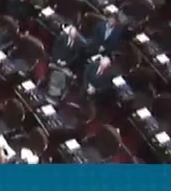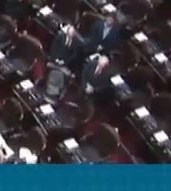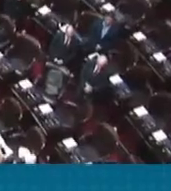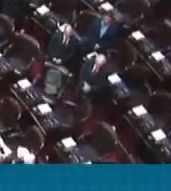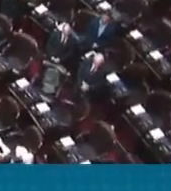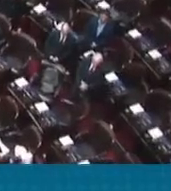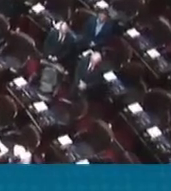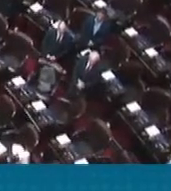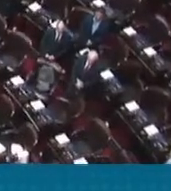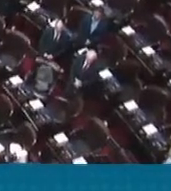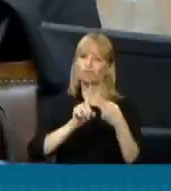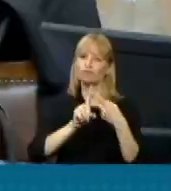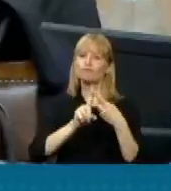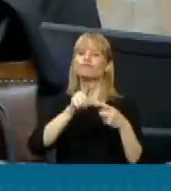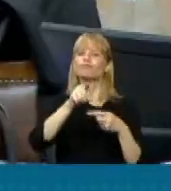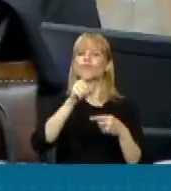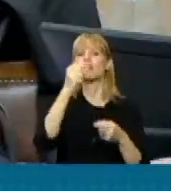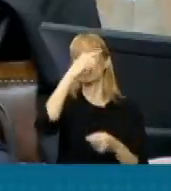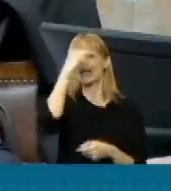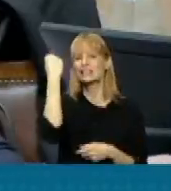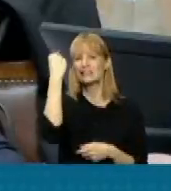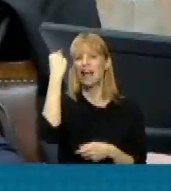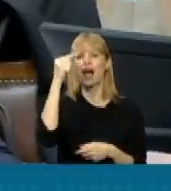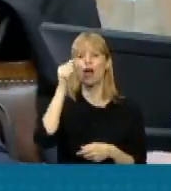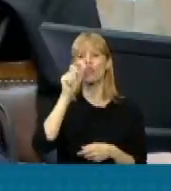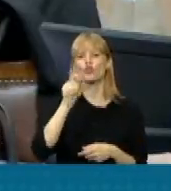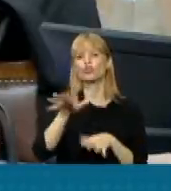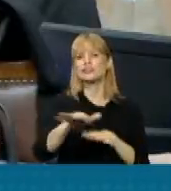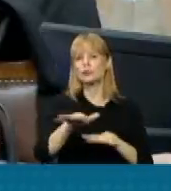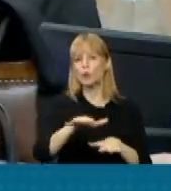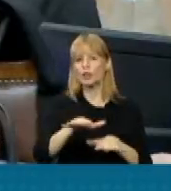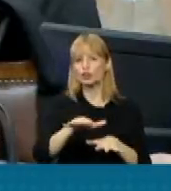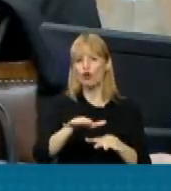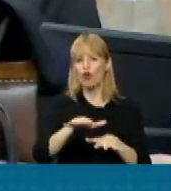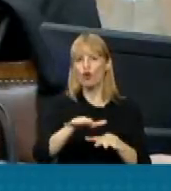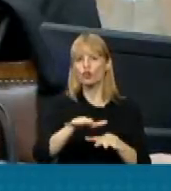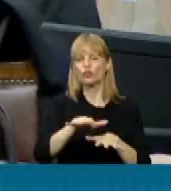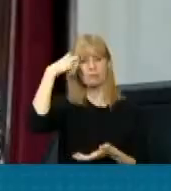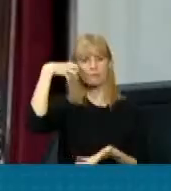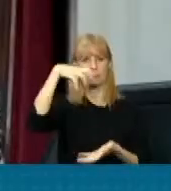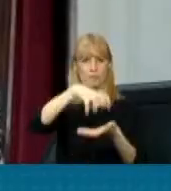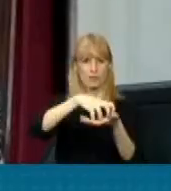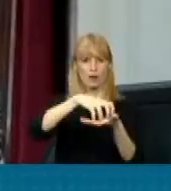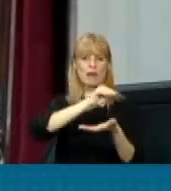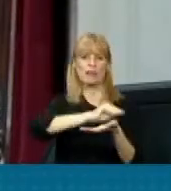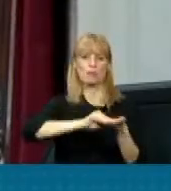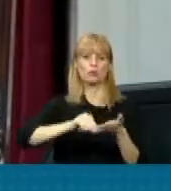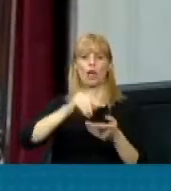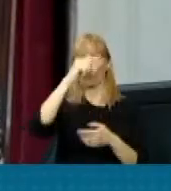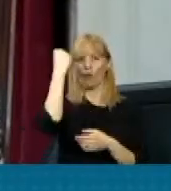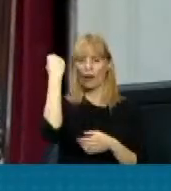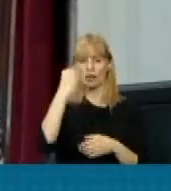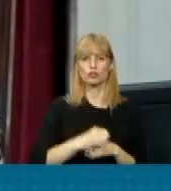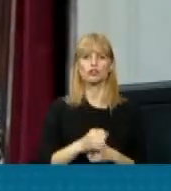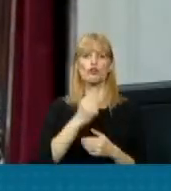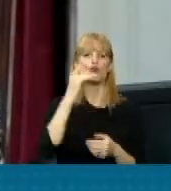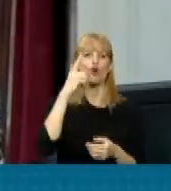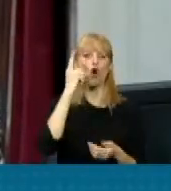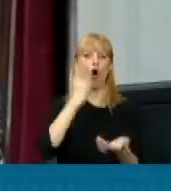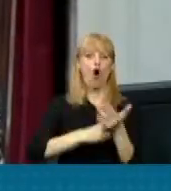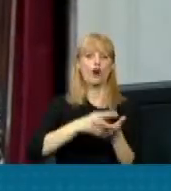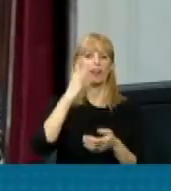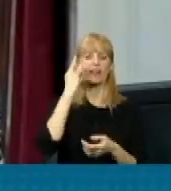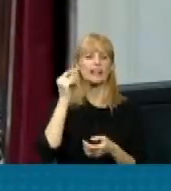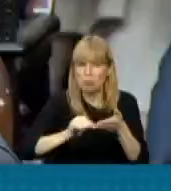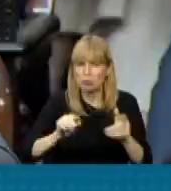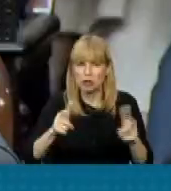Penato diciendo que la motosierra pasó por los jubilados. Pero no, Silvia Los Penato, pero escúchame, a ver, el PRO, Silvia Los Penato se